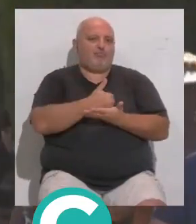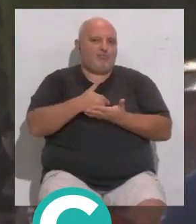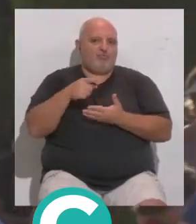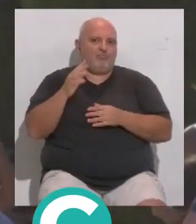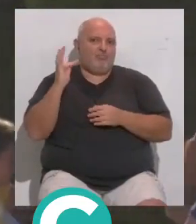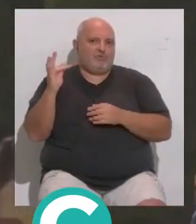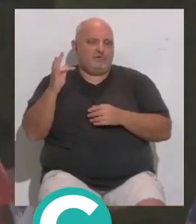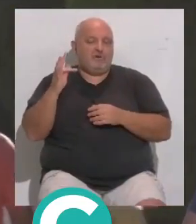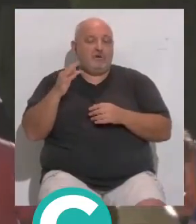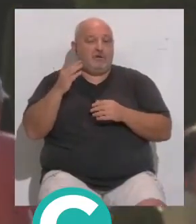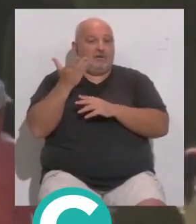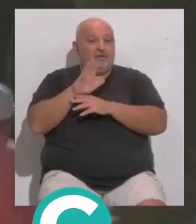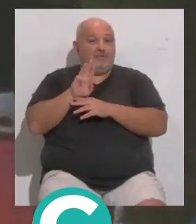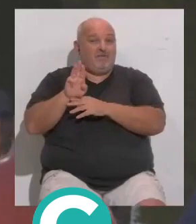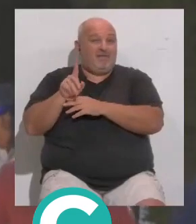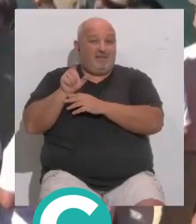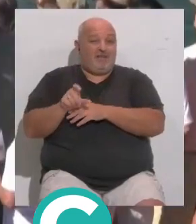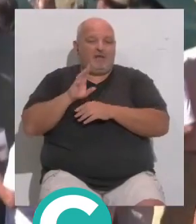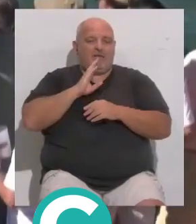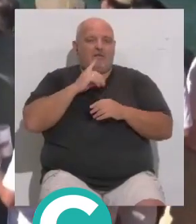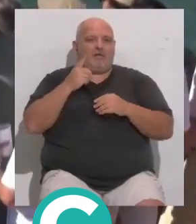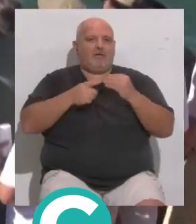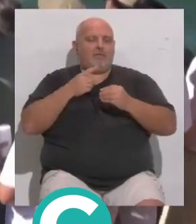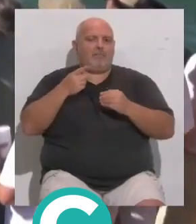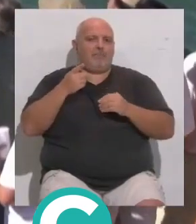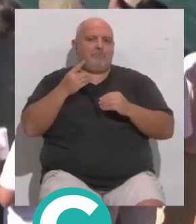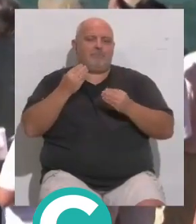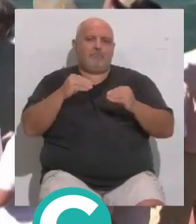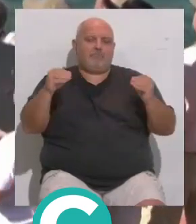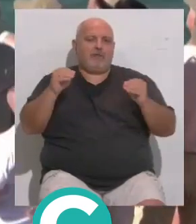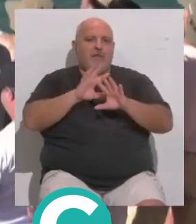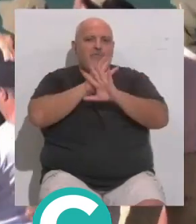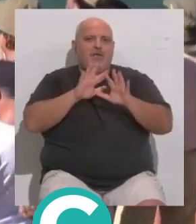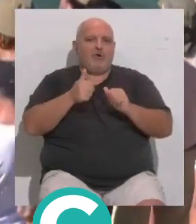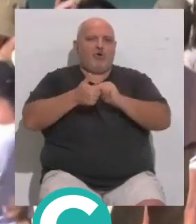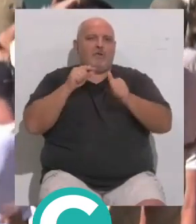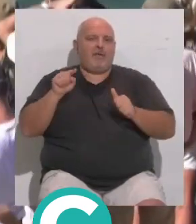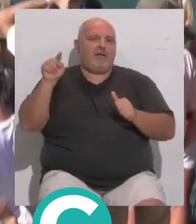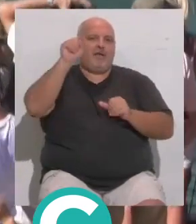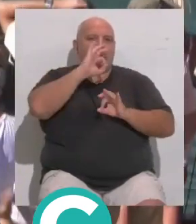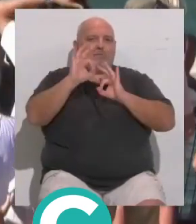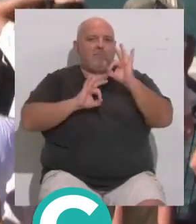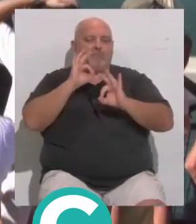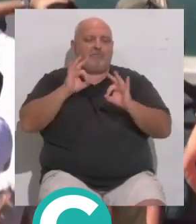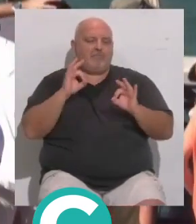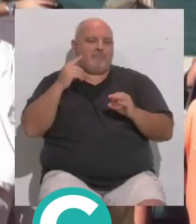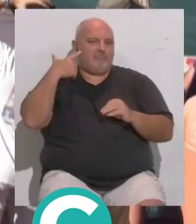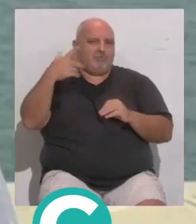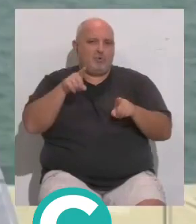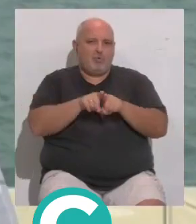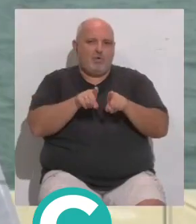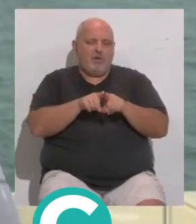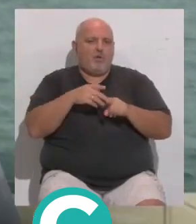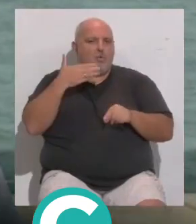El representante popular ha incidido en el potencial de la ciudad para ser espejo del mundo en la organización de grandes eventos.